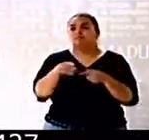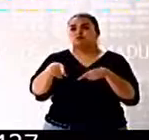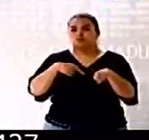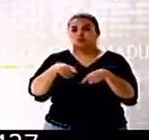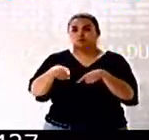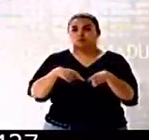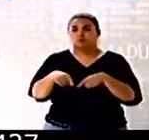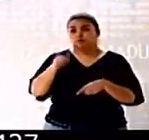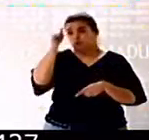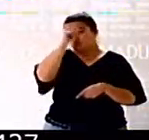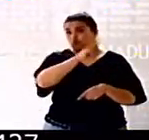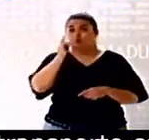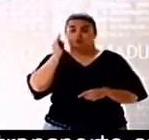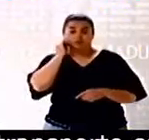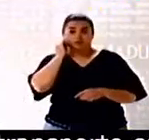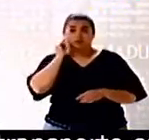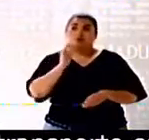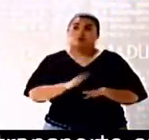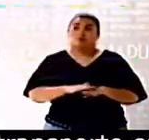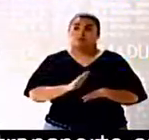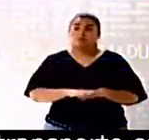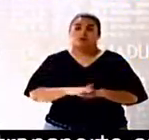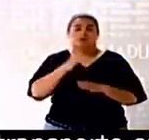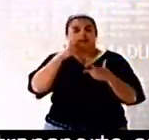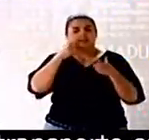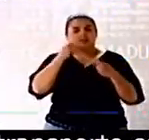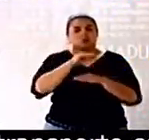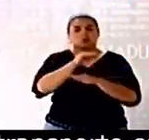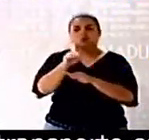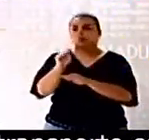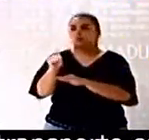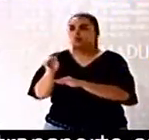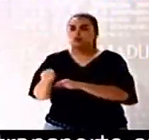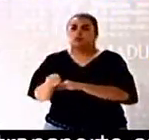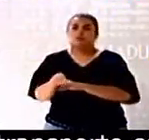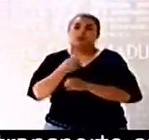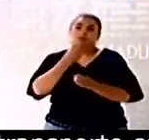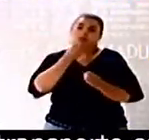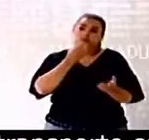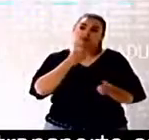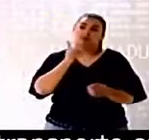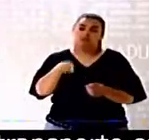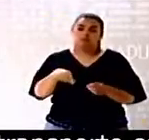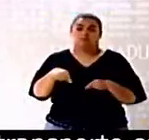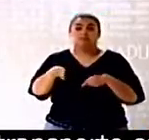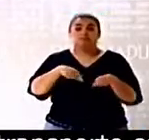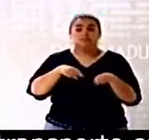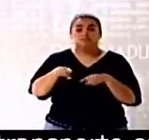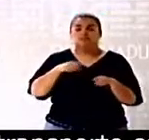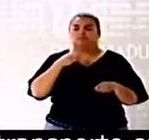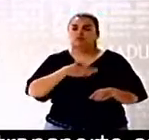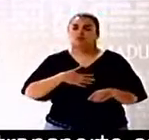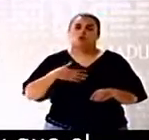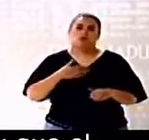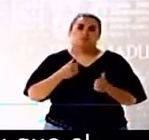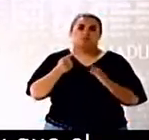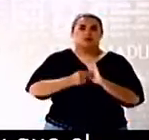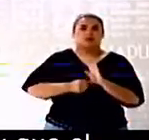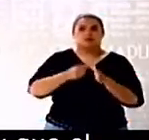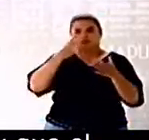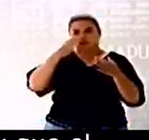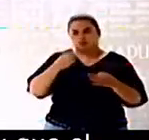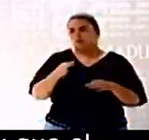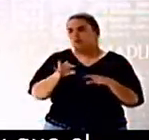los muchachos para preservar la salud del alumnado y que el trayecto se haga pues, con medidas de seguridad.